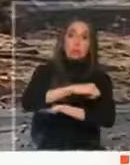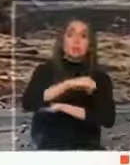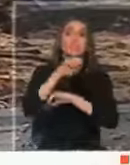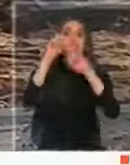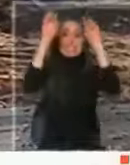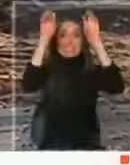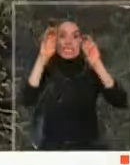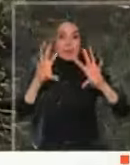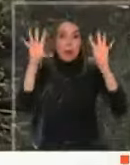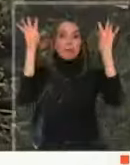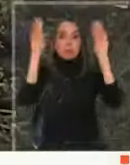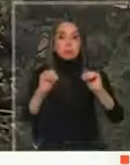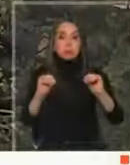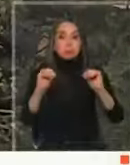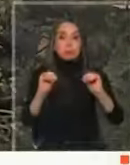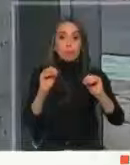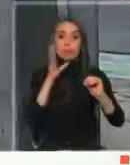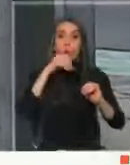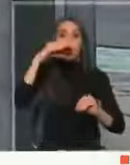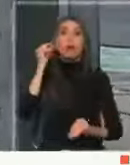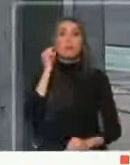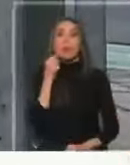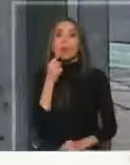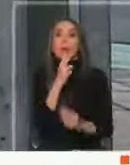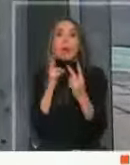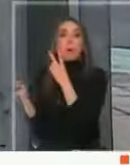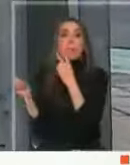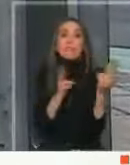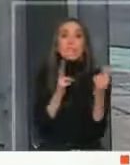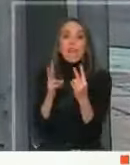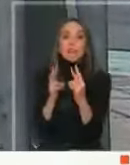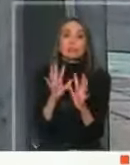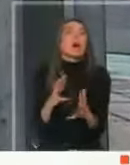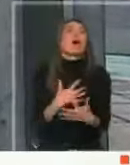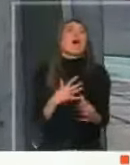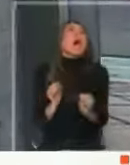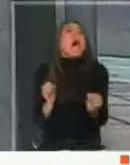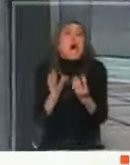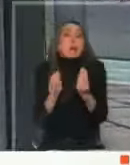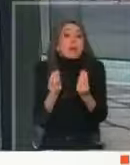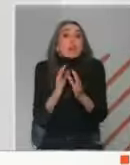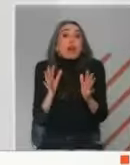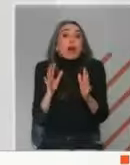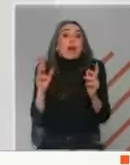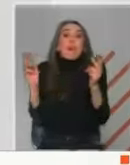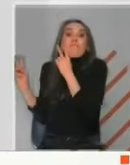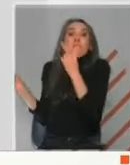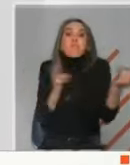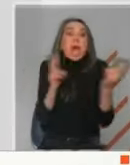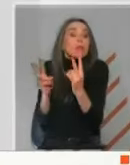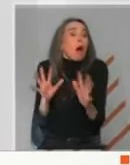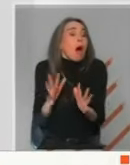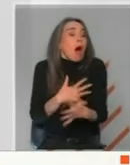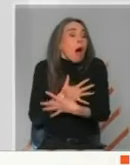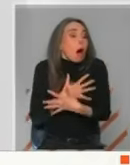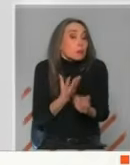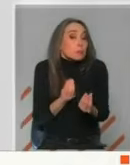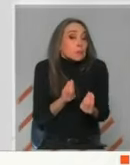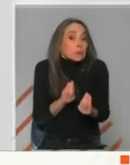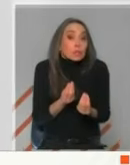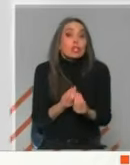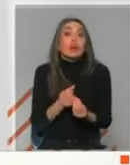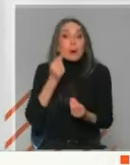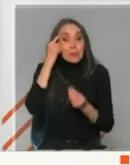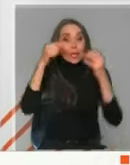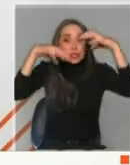semáforos sin luz. El viento fue siniestro. El viento fue siniestro. Hoy no fue la lluvia,